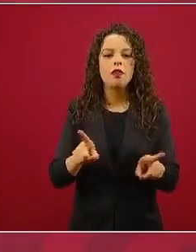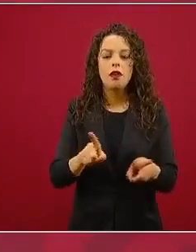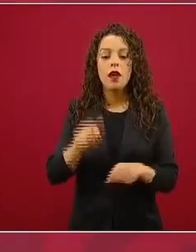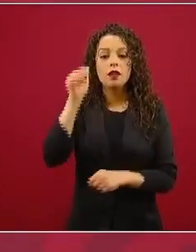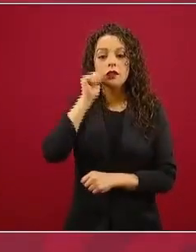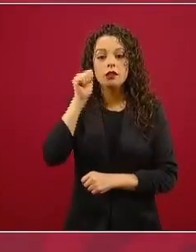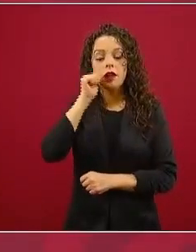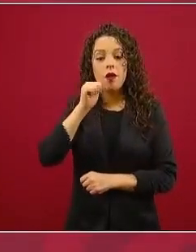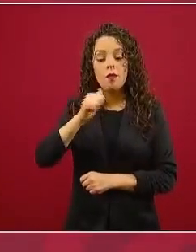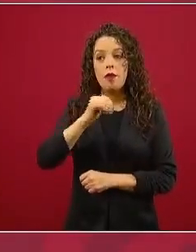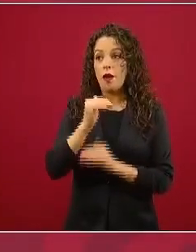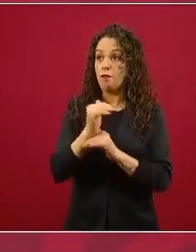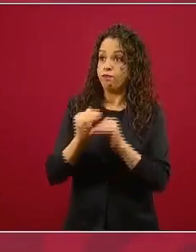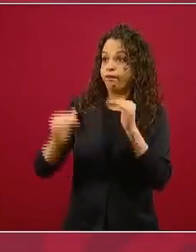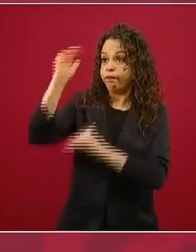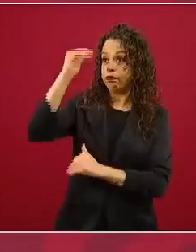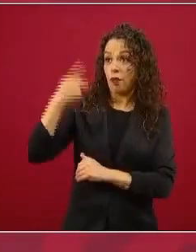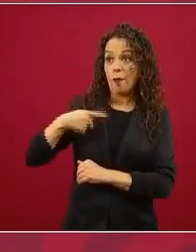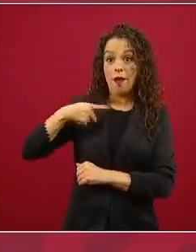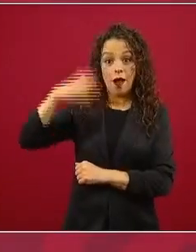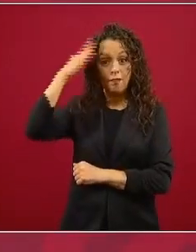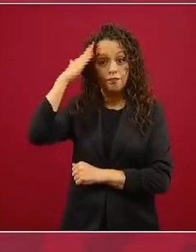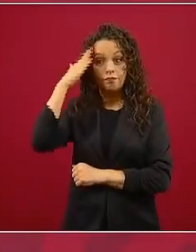atender arriba,